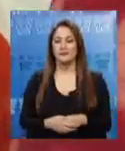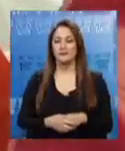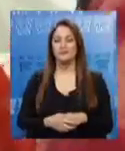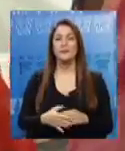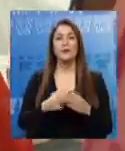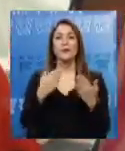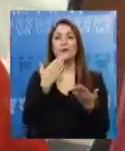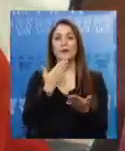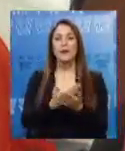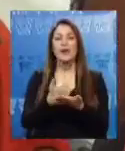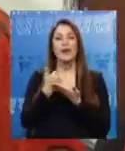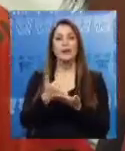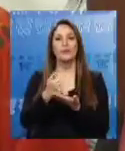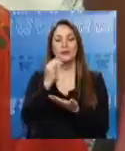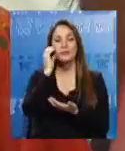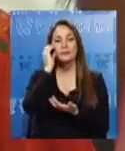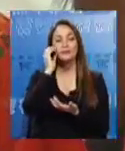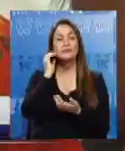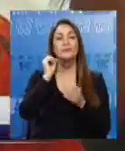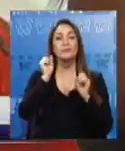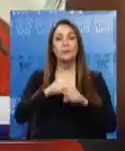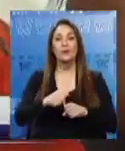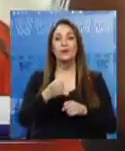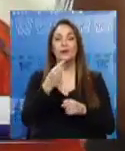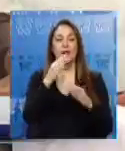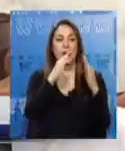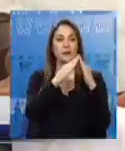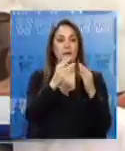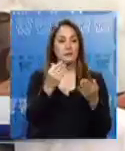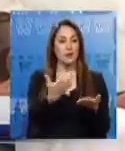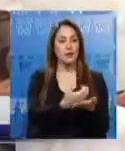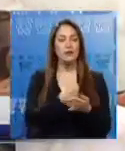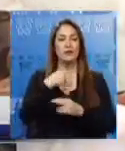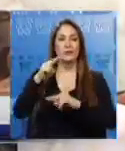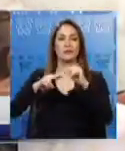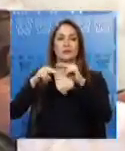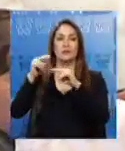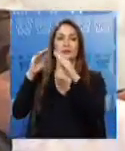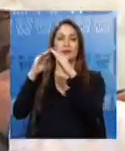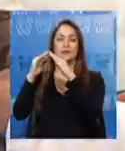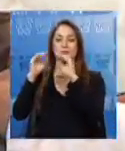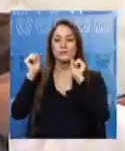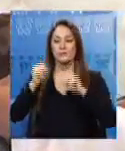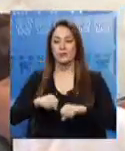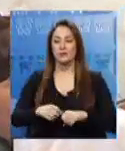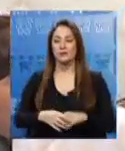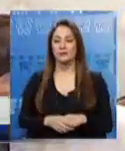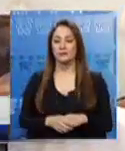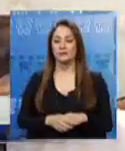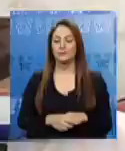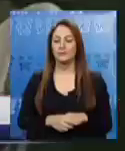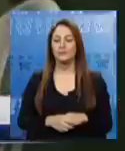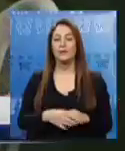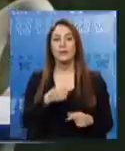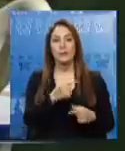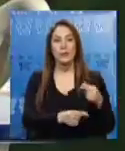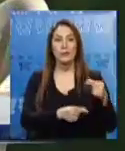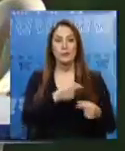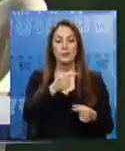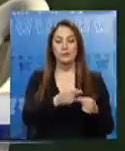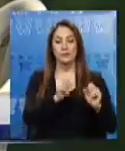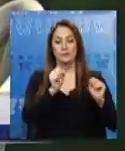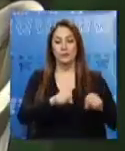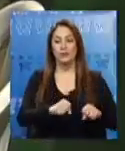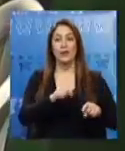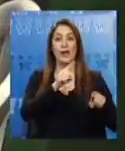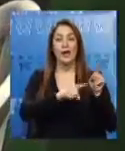porque nosotros con eso pensamos que se va a poder hacer algunas casas. Nos va a permitir recuperarnos poco a poco. Decenas de personas se